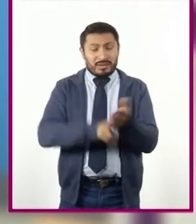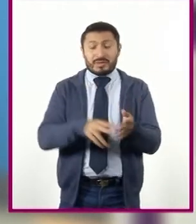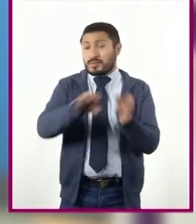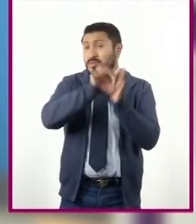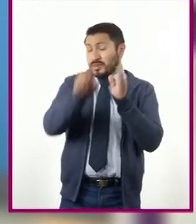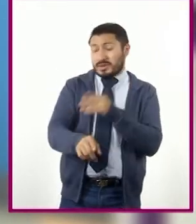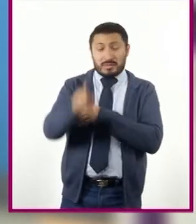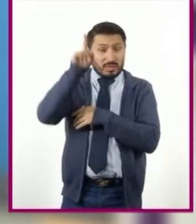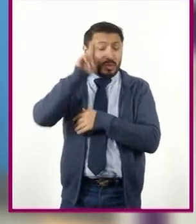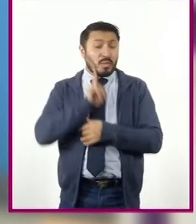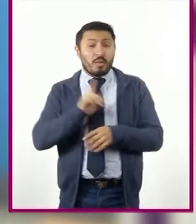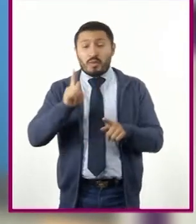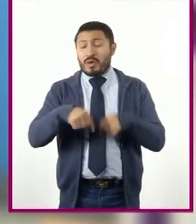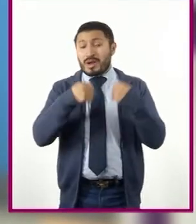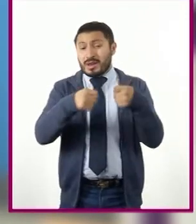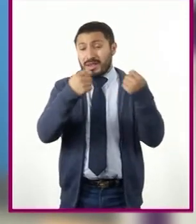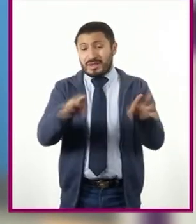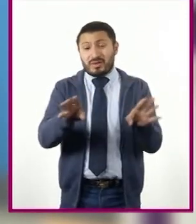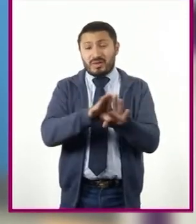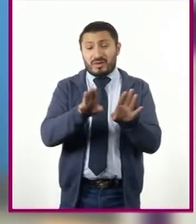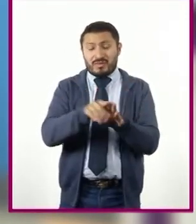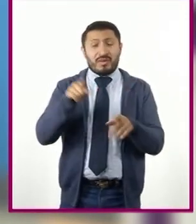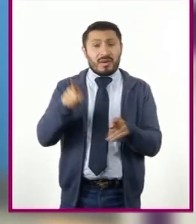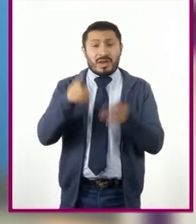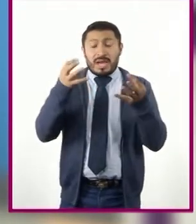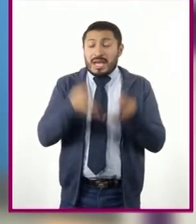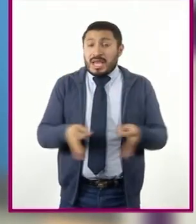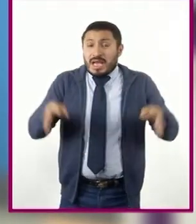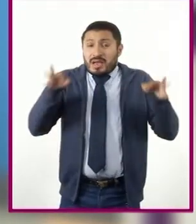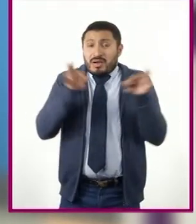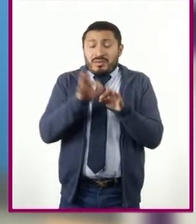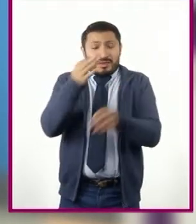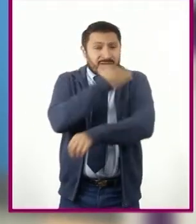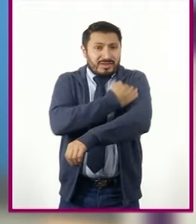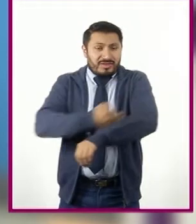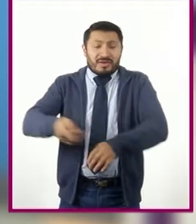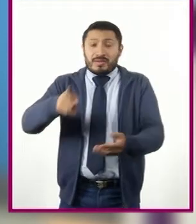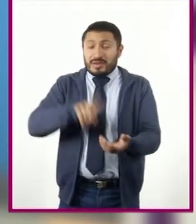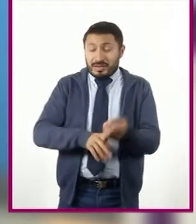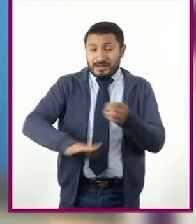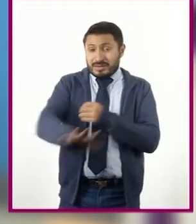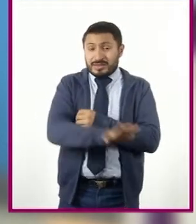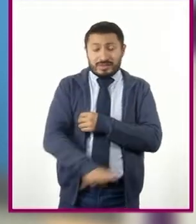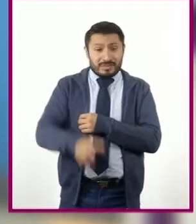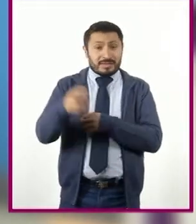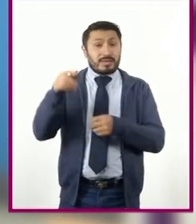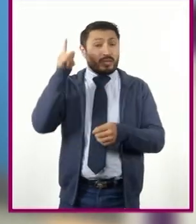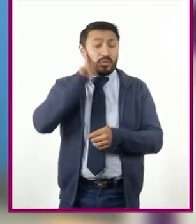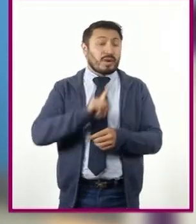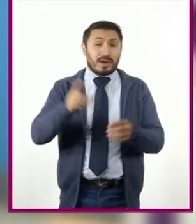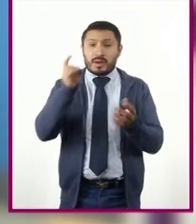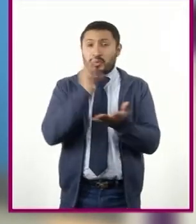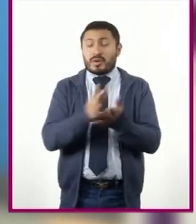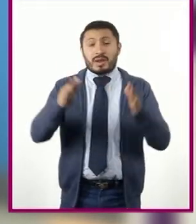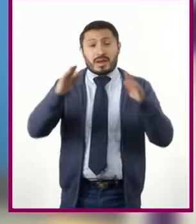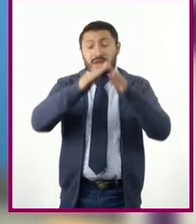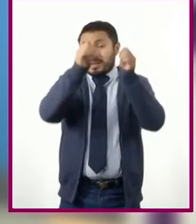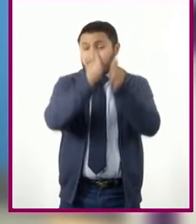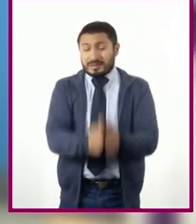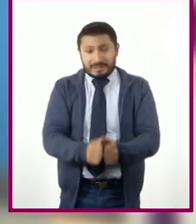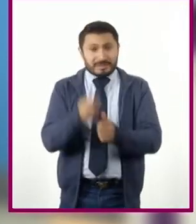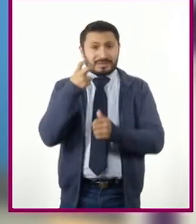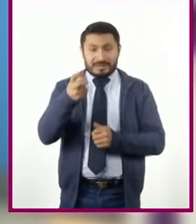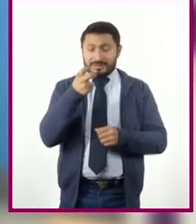ejemplo, fueron consideradas como el fundamento esencial de la familia. La mujer en la casa era una consigna